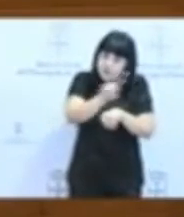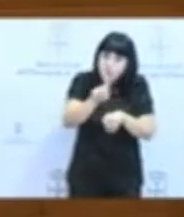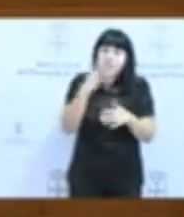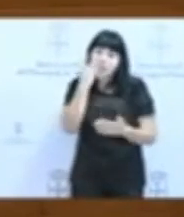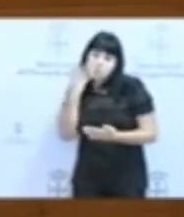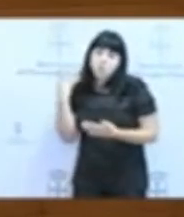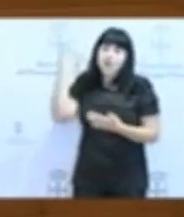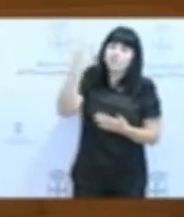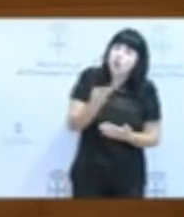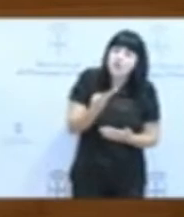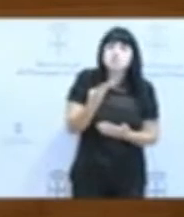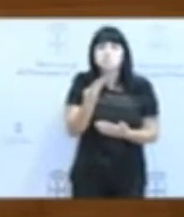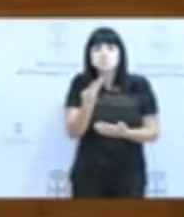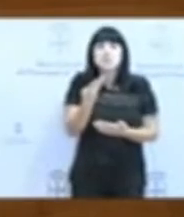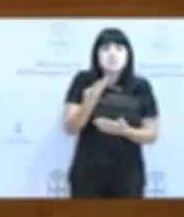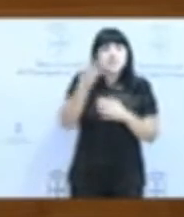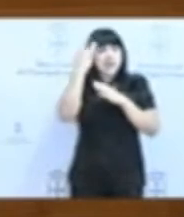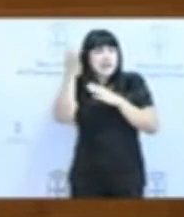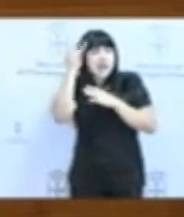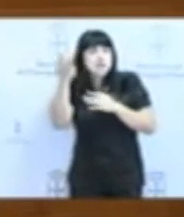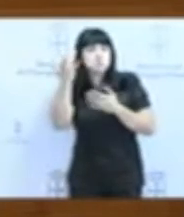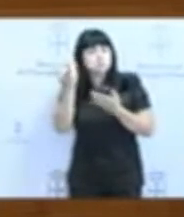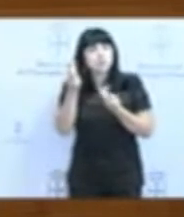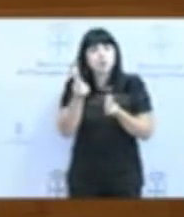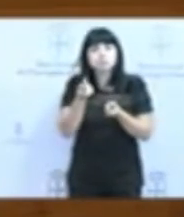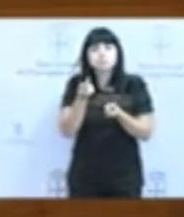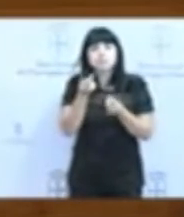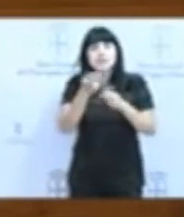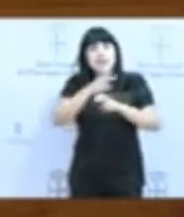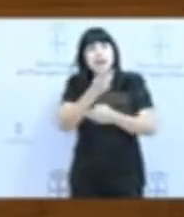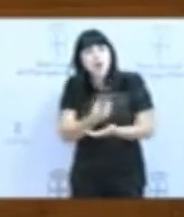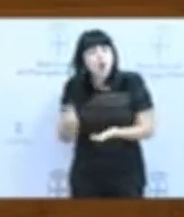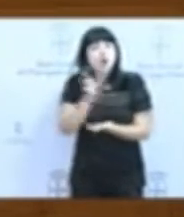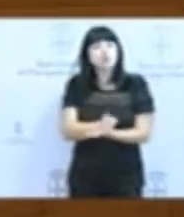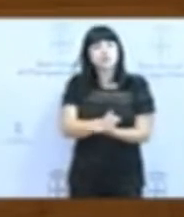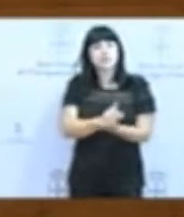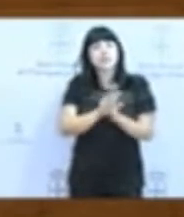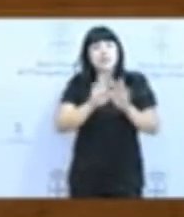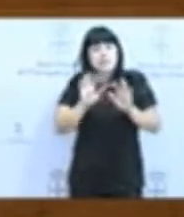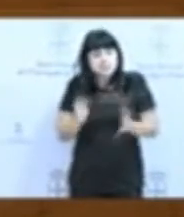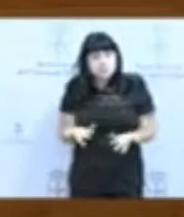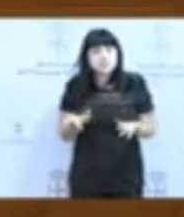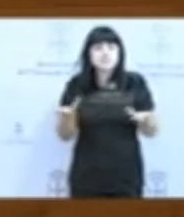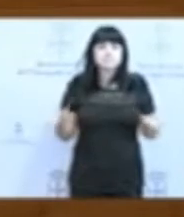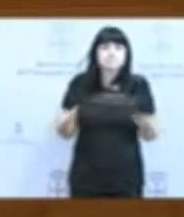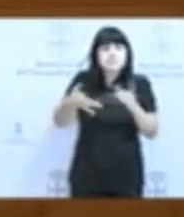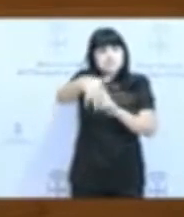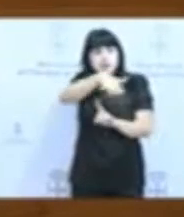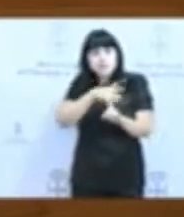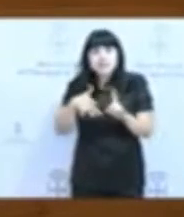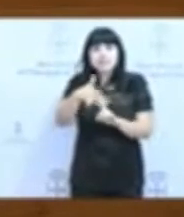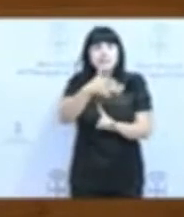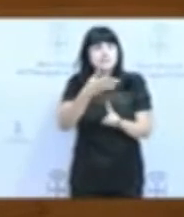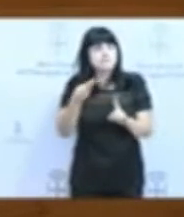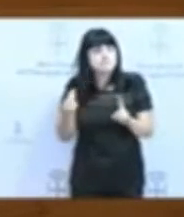cierto grado de ilusión. Y esto es un poquito a lo que nos va llamando el clima ambiente, a base de, al